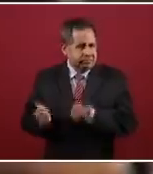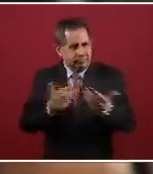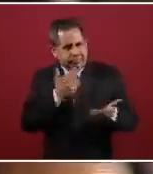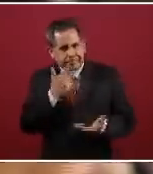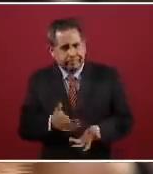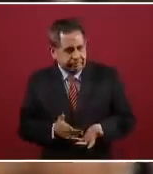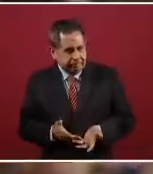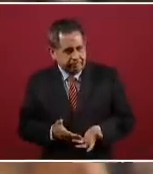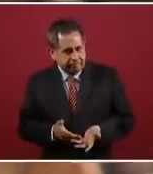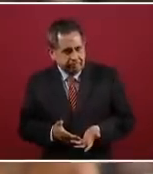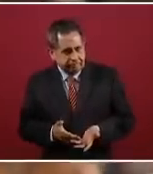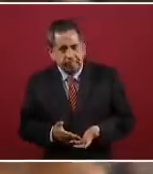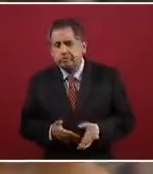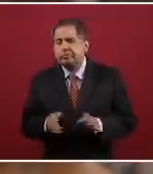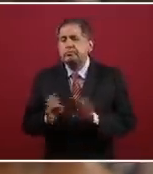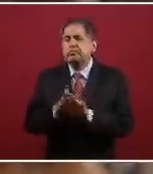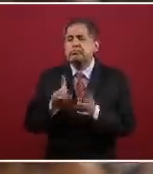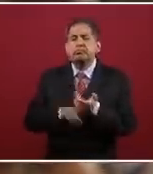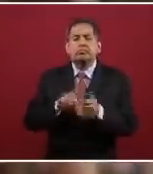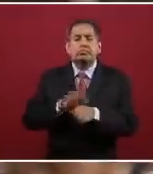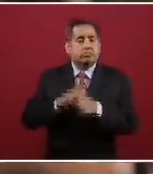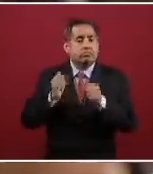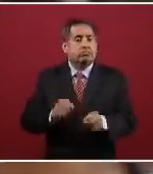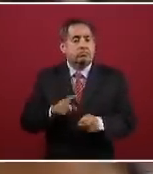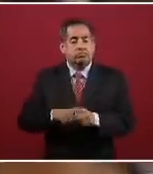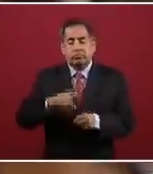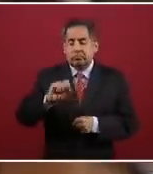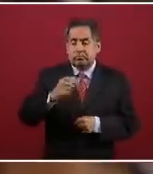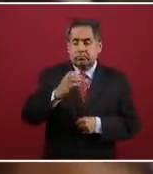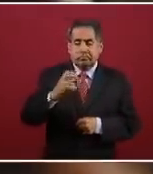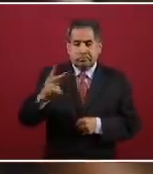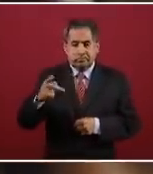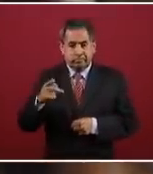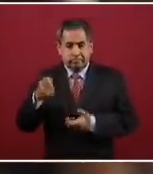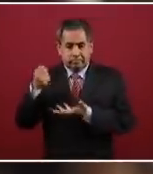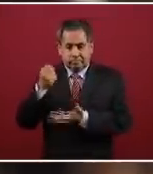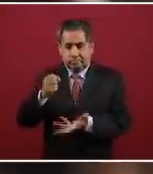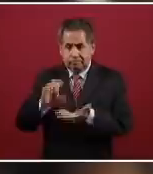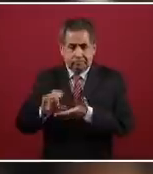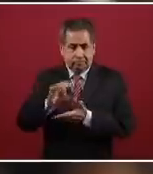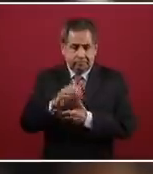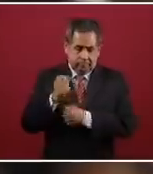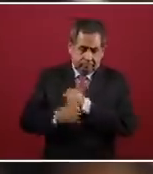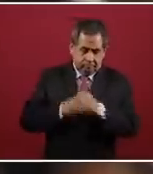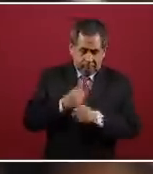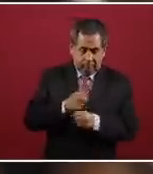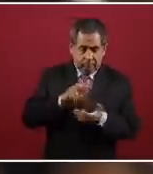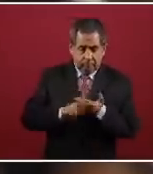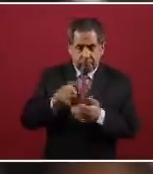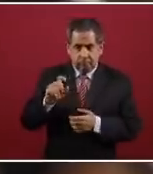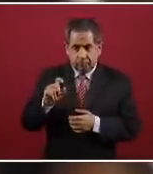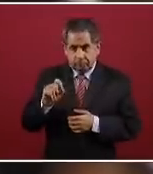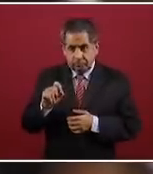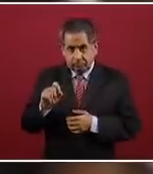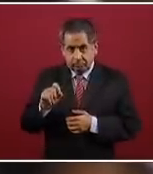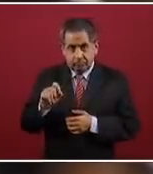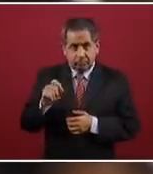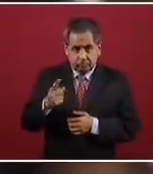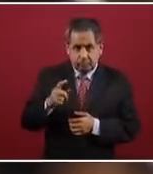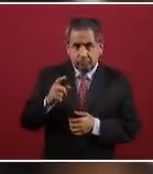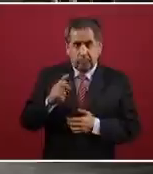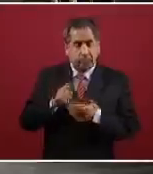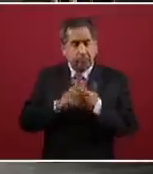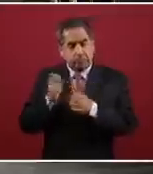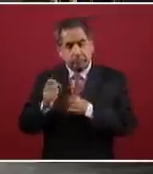¿cómo garantizar con la Secretaría de Hacienda, con el tema presupuestal, que en 2021 y en 2022 que se